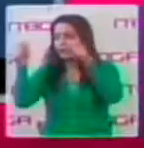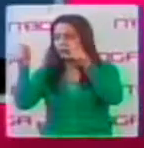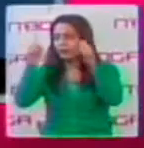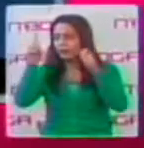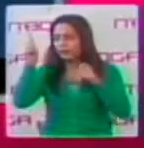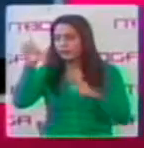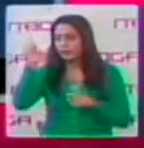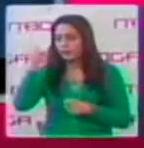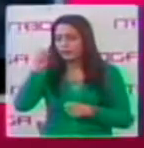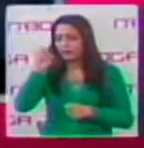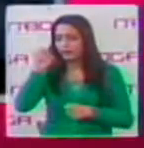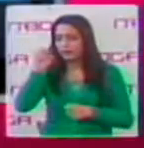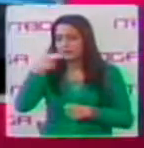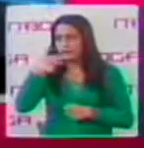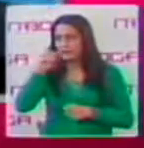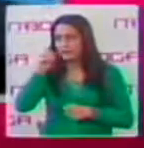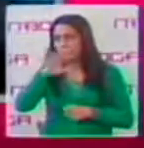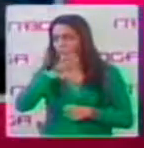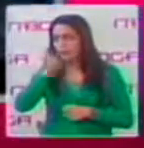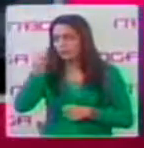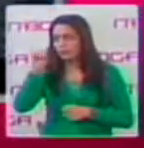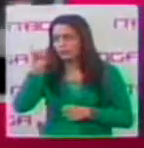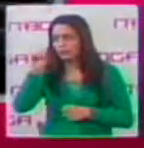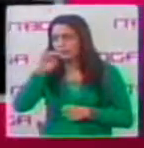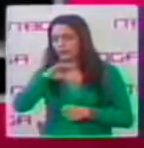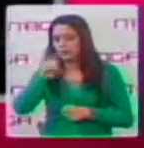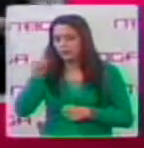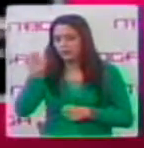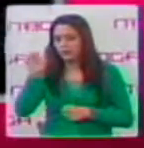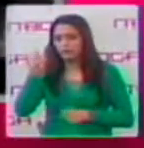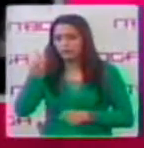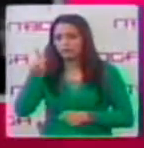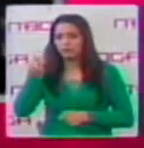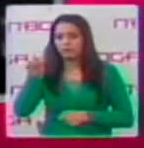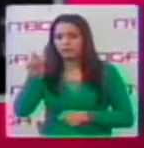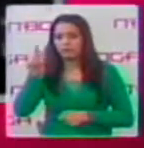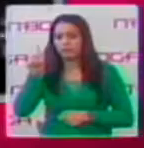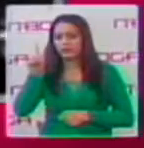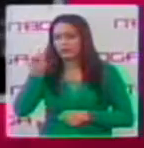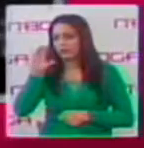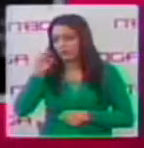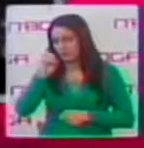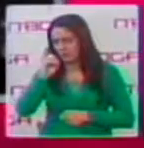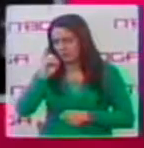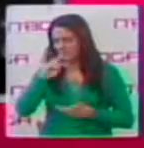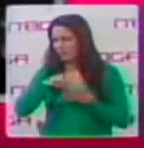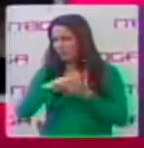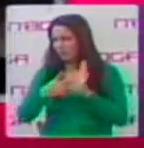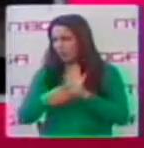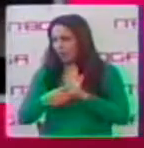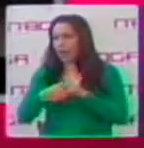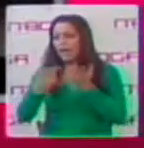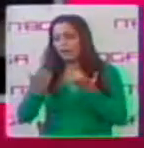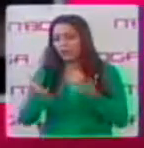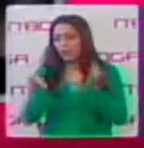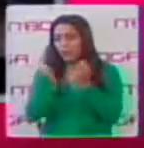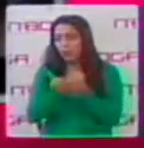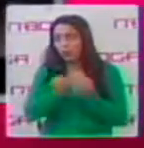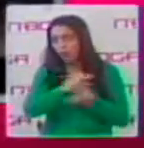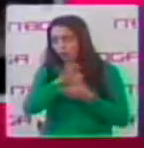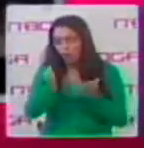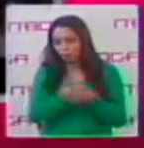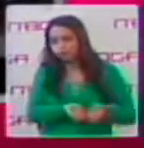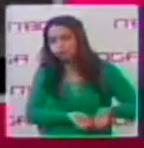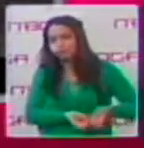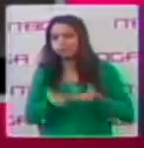Ya. El mensaje que queremos llevarle a la ciudadanía es que comprendan que no todo lo que botamos es un desperdicio o es basura, como solemos